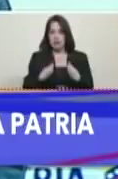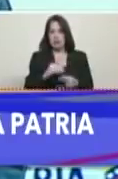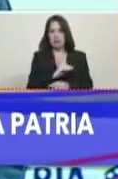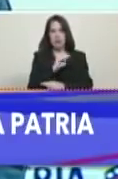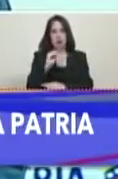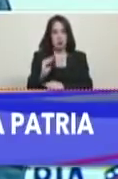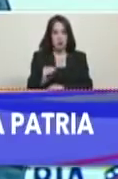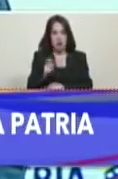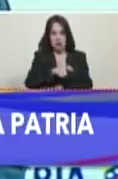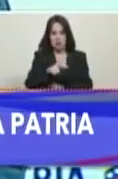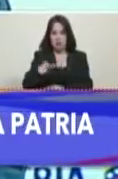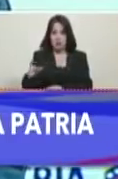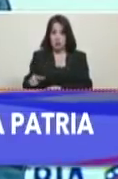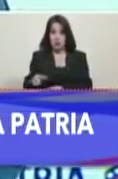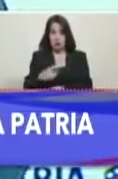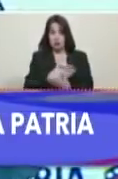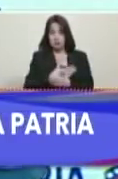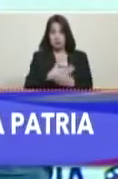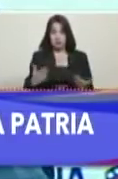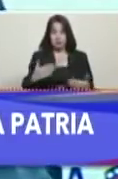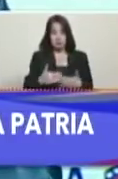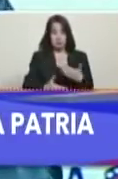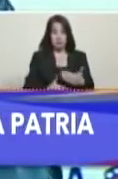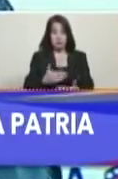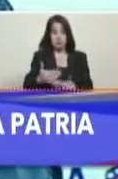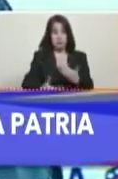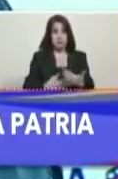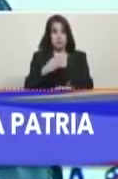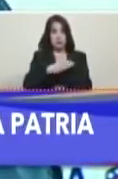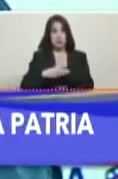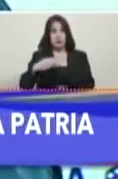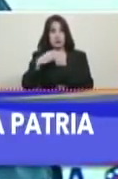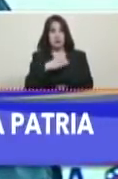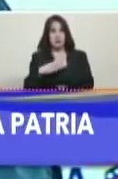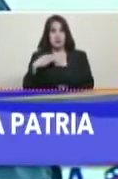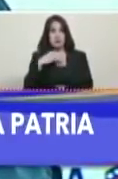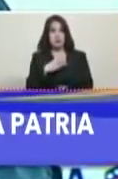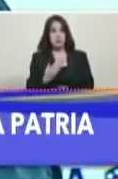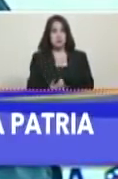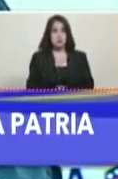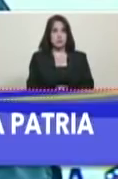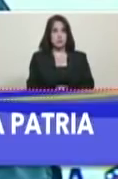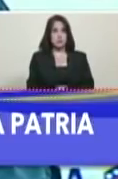proteger y para llevar adelante las misiones y grandes misiones.